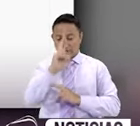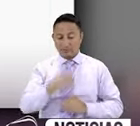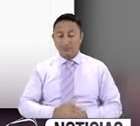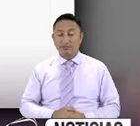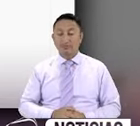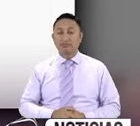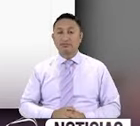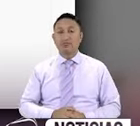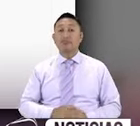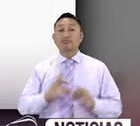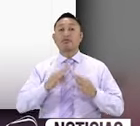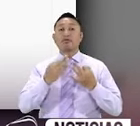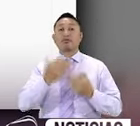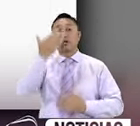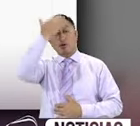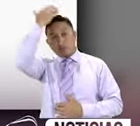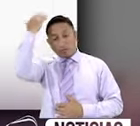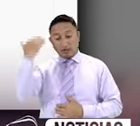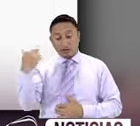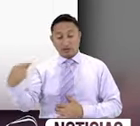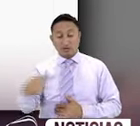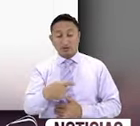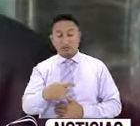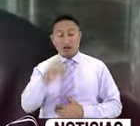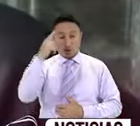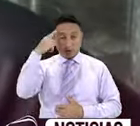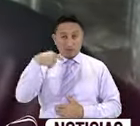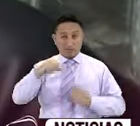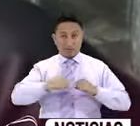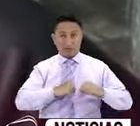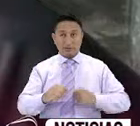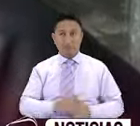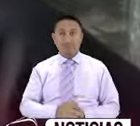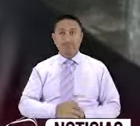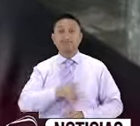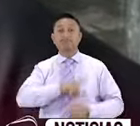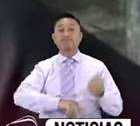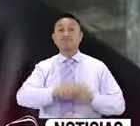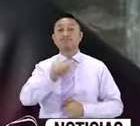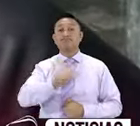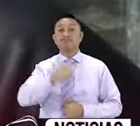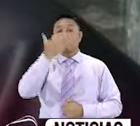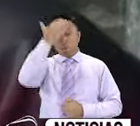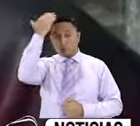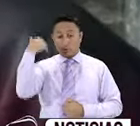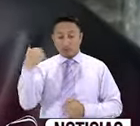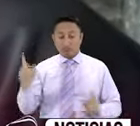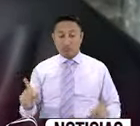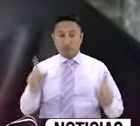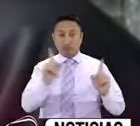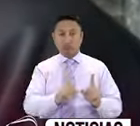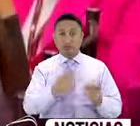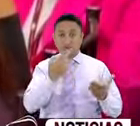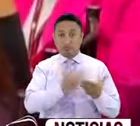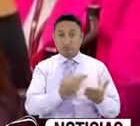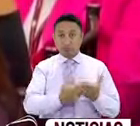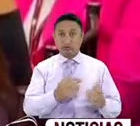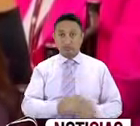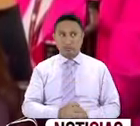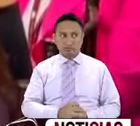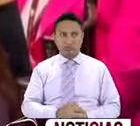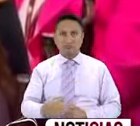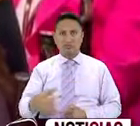y a todo el trabajo que ha hecho el gobierno. Las hijas de Fernando Villavicencio, que estuvieron presentes en la sesión, criticaron la falta